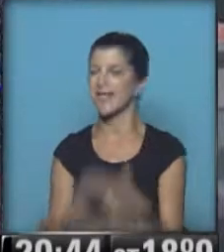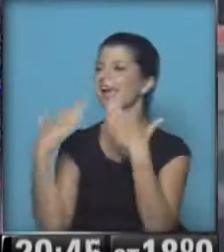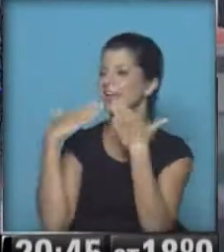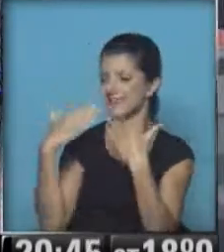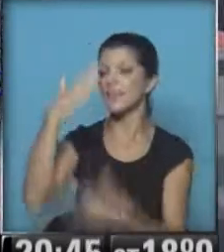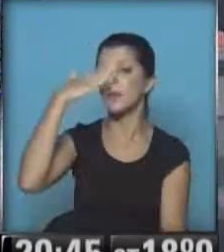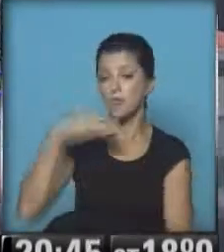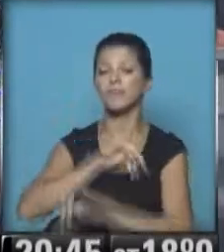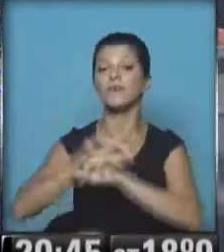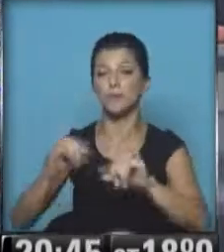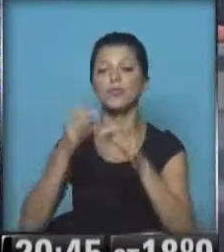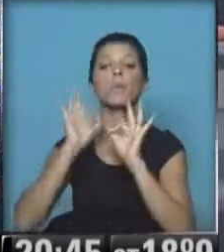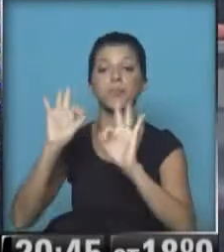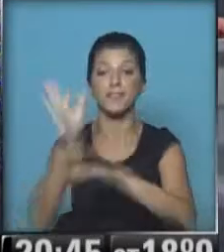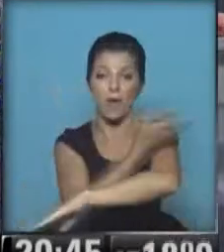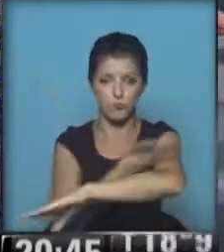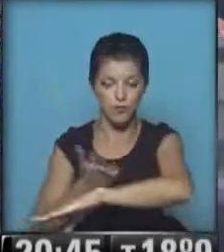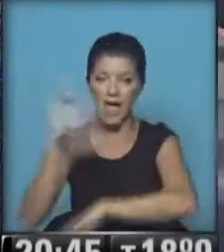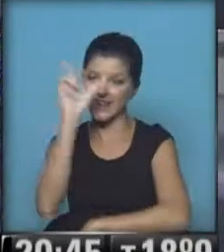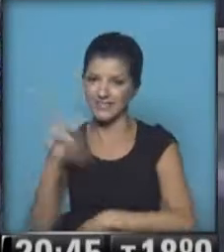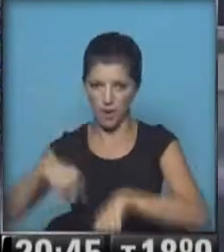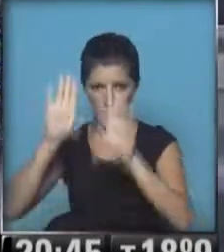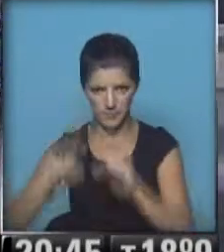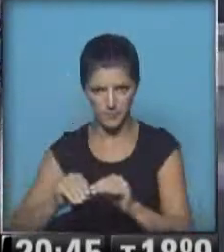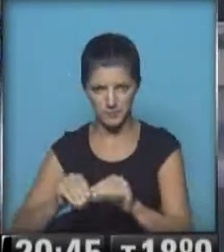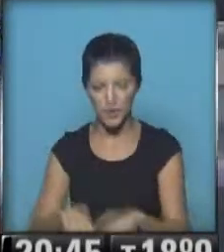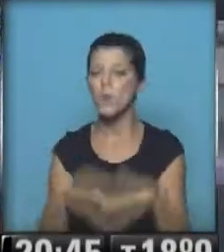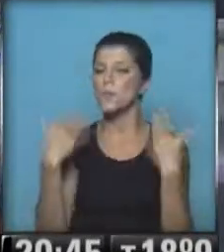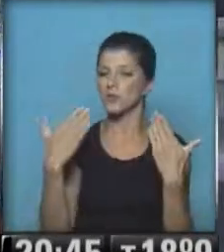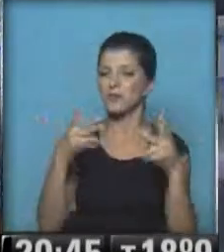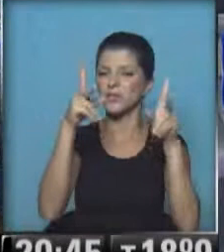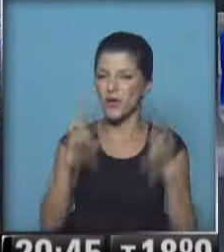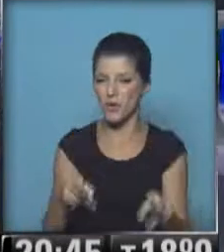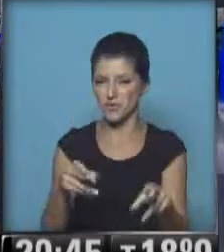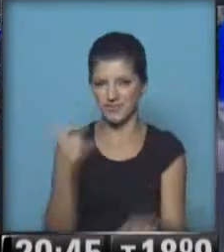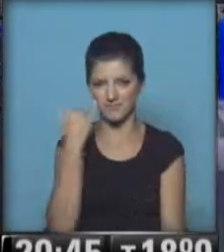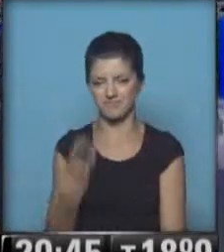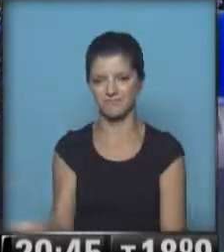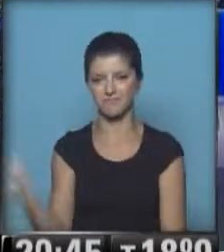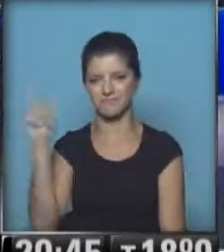En un ratito, información meteorológica para todo el territorio nacional. Por supuesto, nueva pausa, ya estamos.